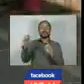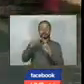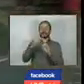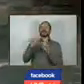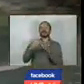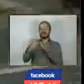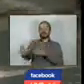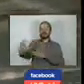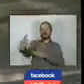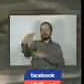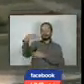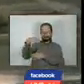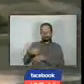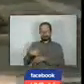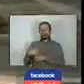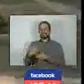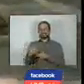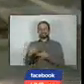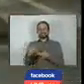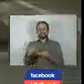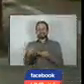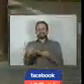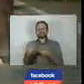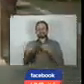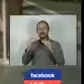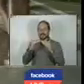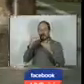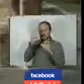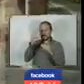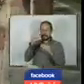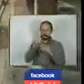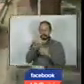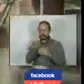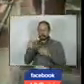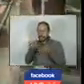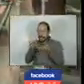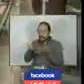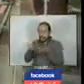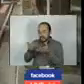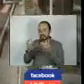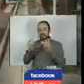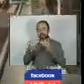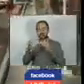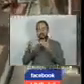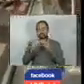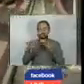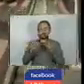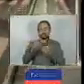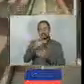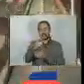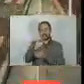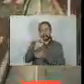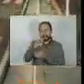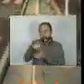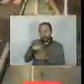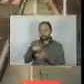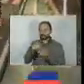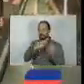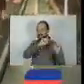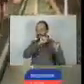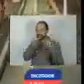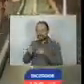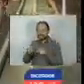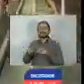lugar. La presencia tanto de instituciones de socorro como autoridades del Ministerio de Obras Públicas se han hecho